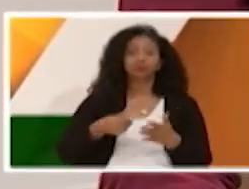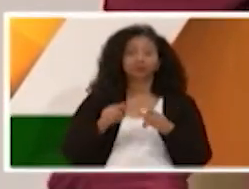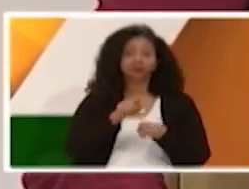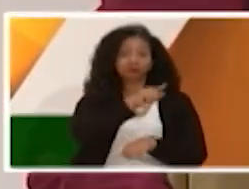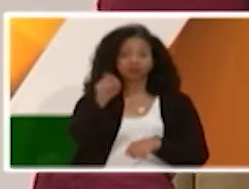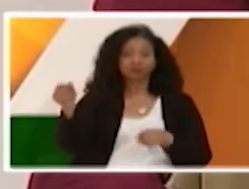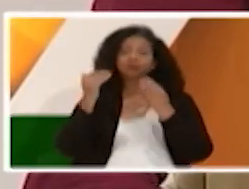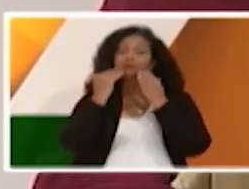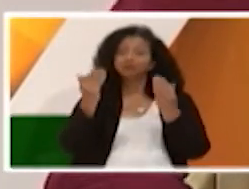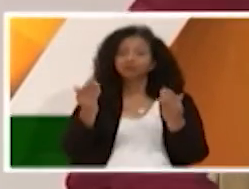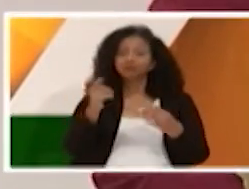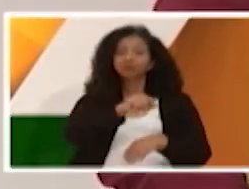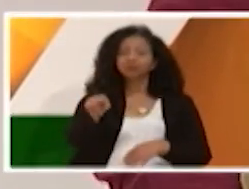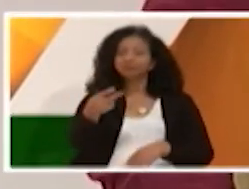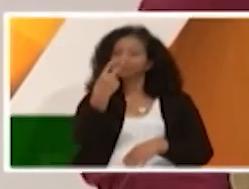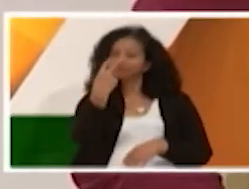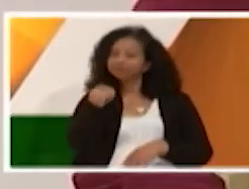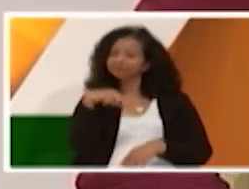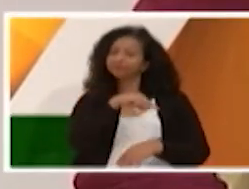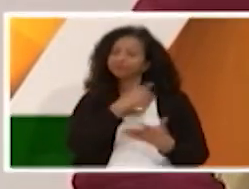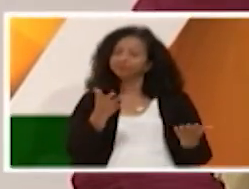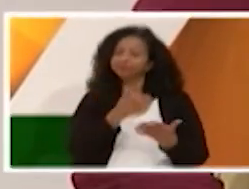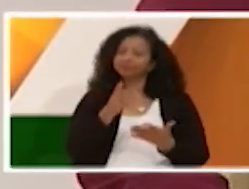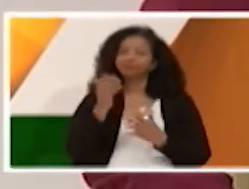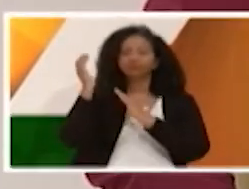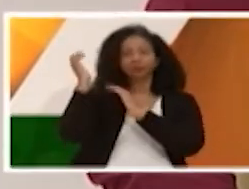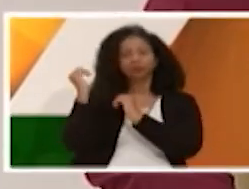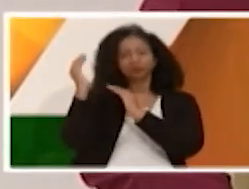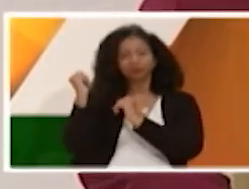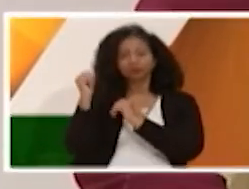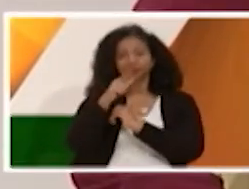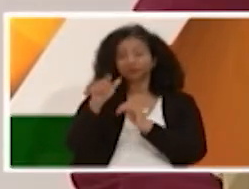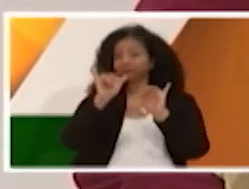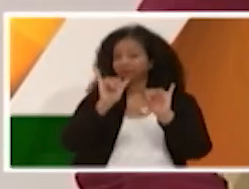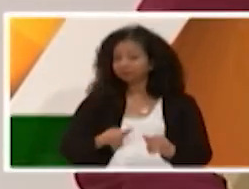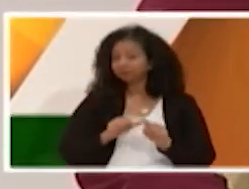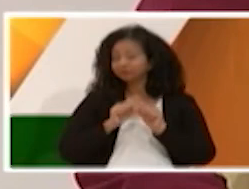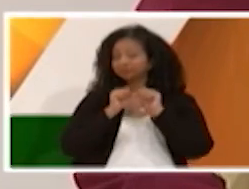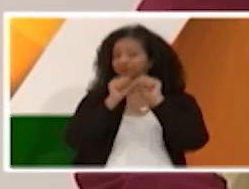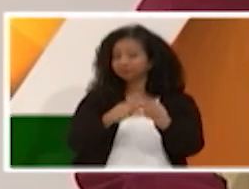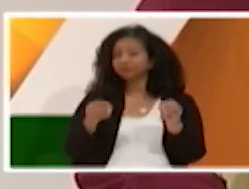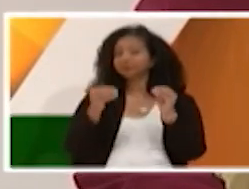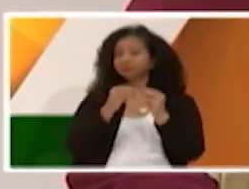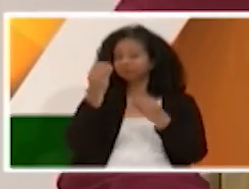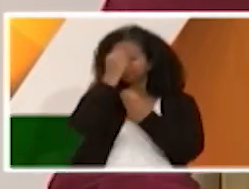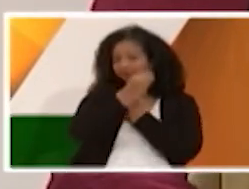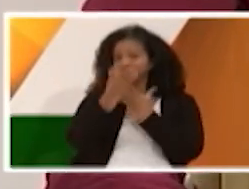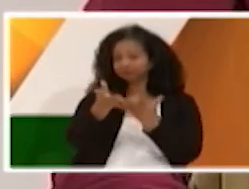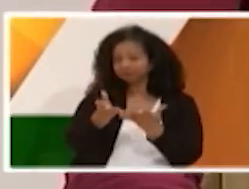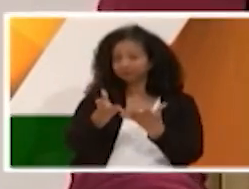por estar con nosotros siempre aquí en Ojalá. No se mueva de ahí, que tenemos mucho contenido que